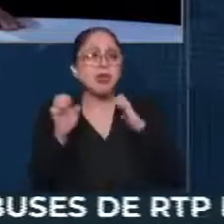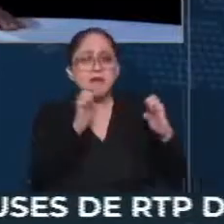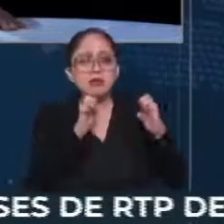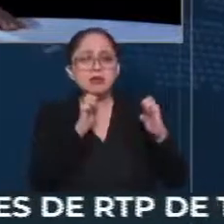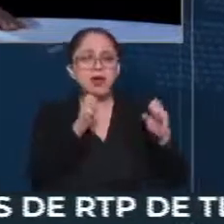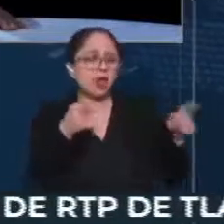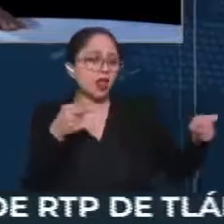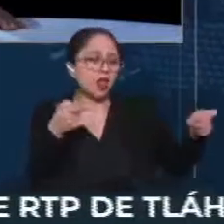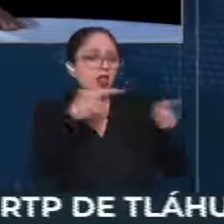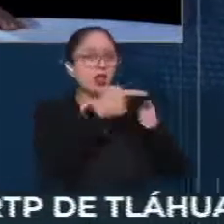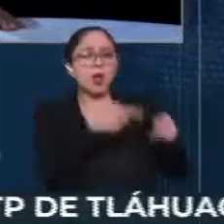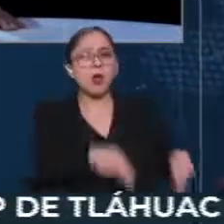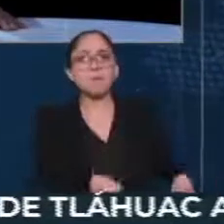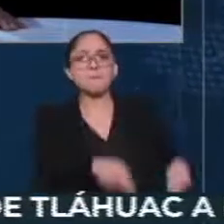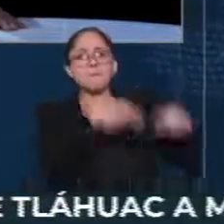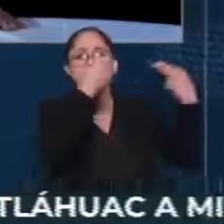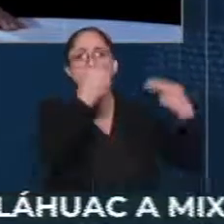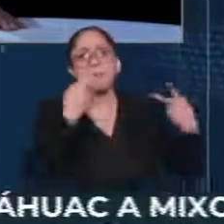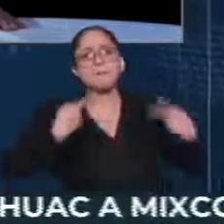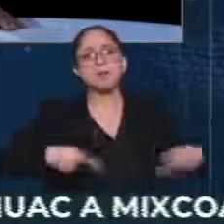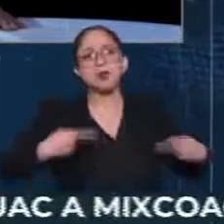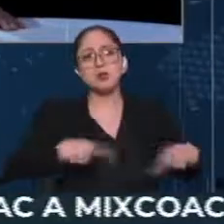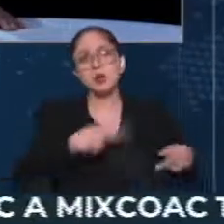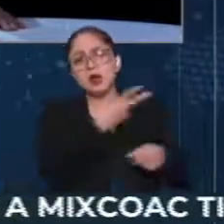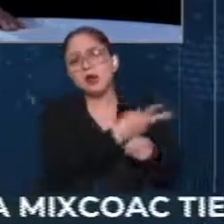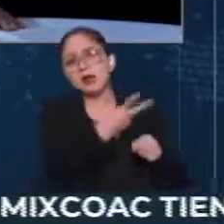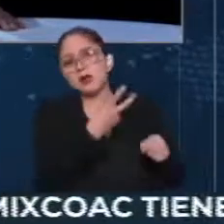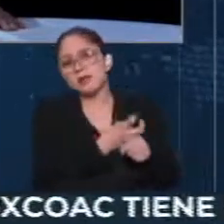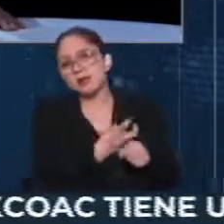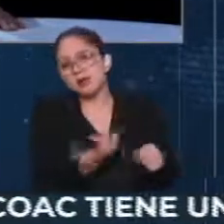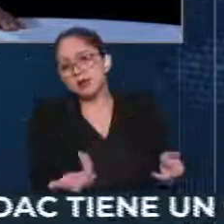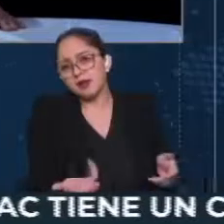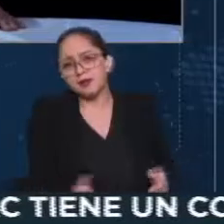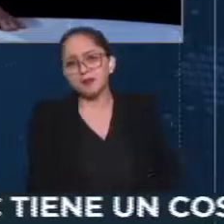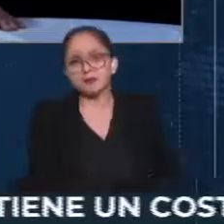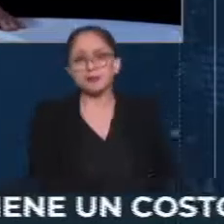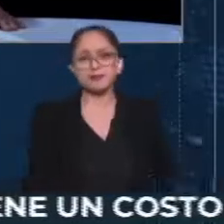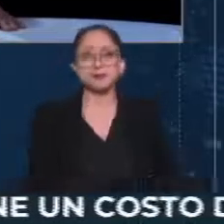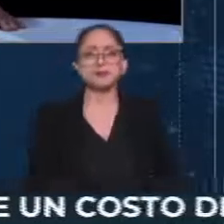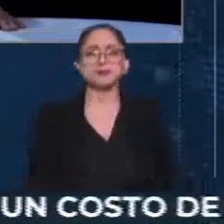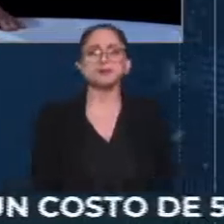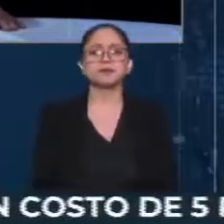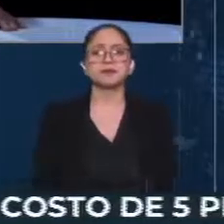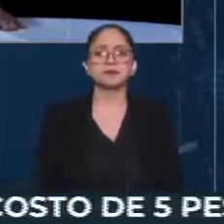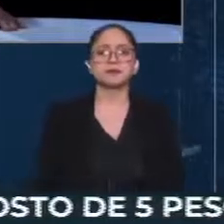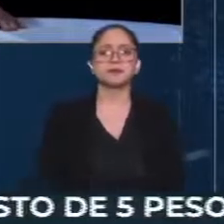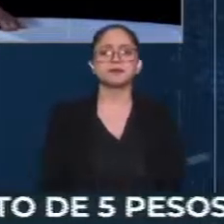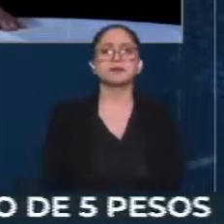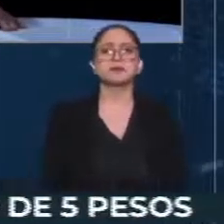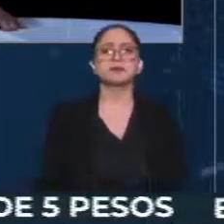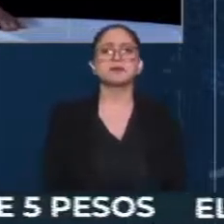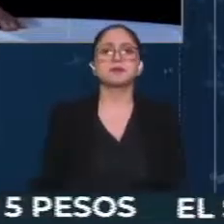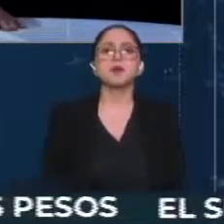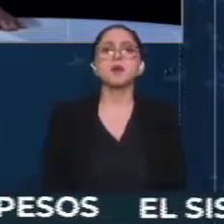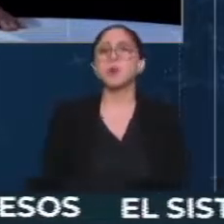invitado? Sí, cuando hay democracia en los